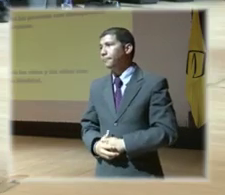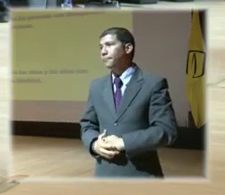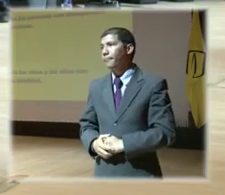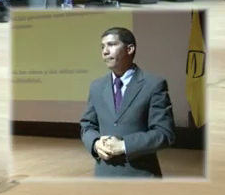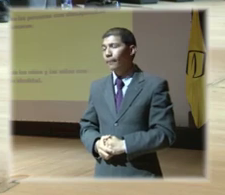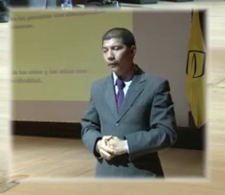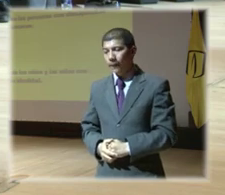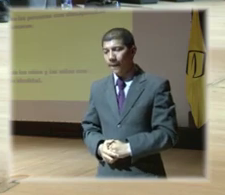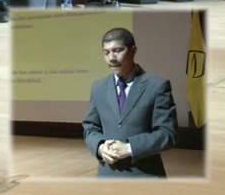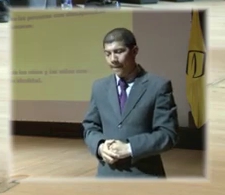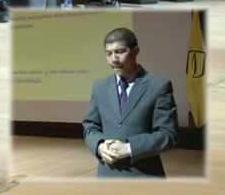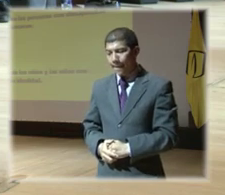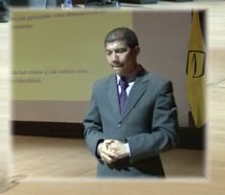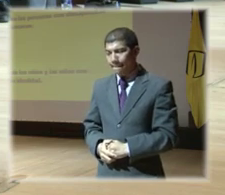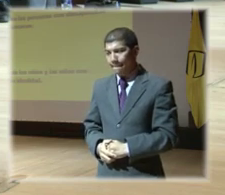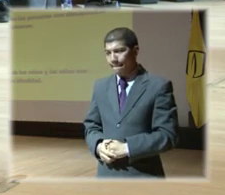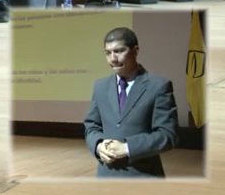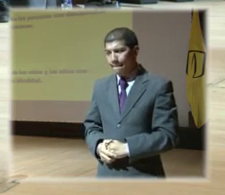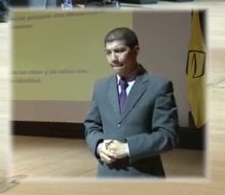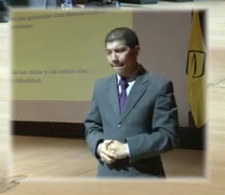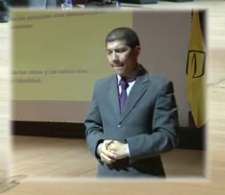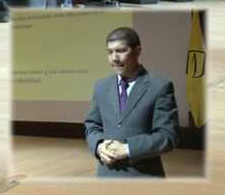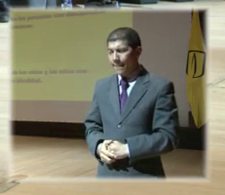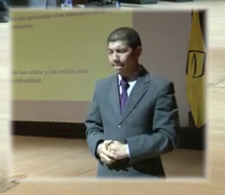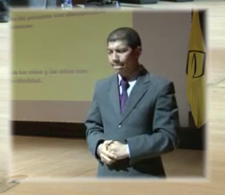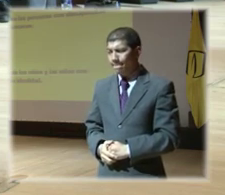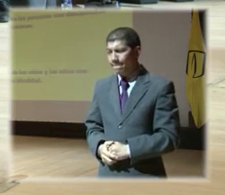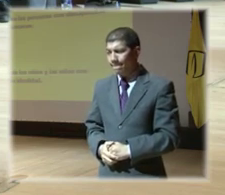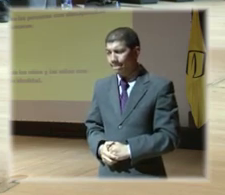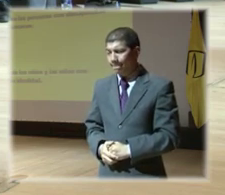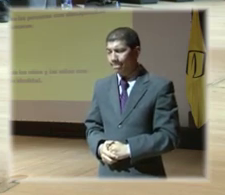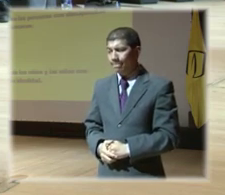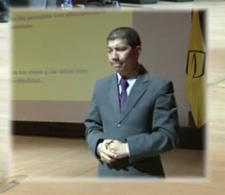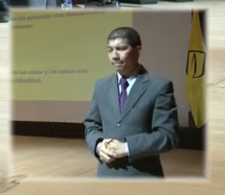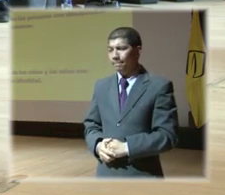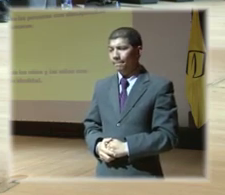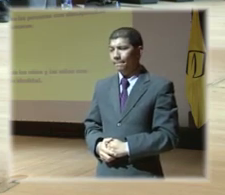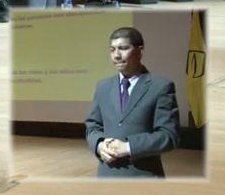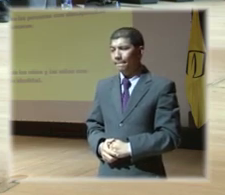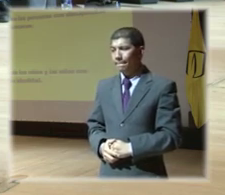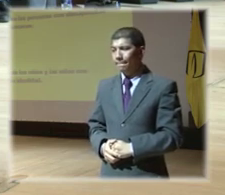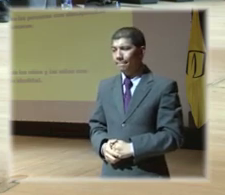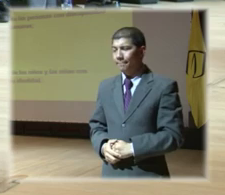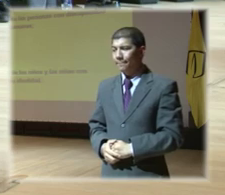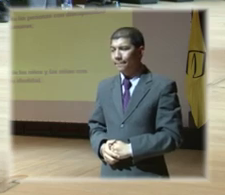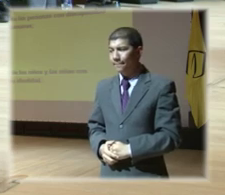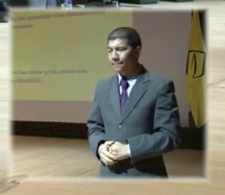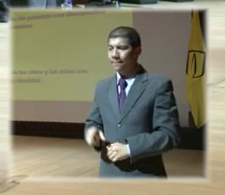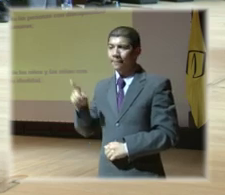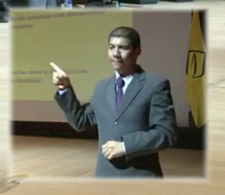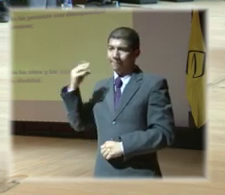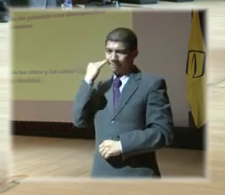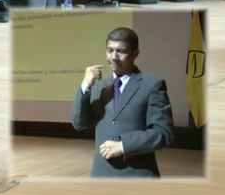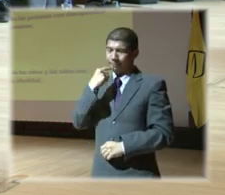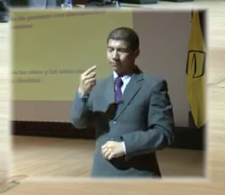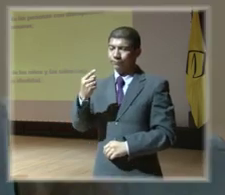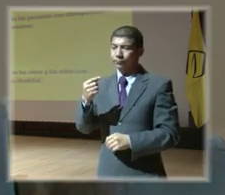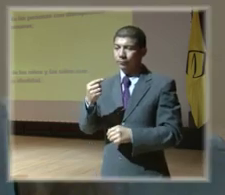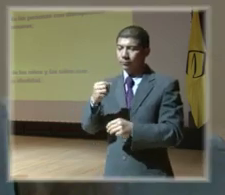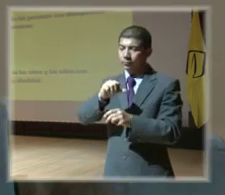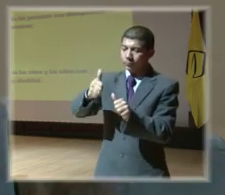que tiene que ver con lo que tú dijiste cuando hablaste del proceso de interdicción, porque tú dijiste acá la interdicción se